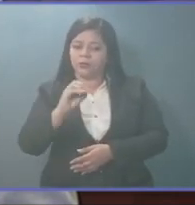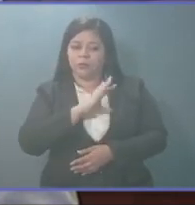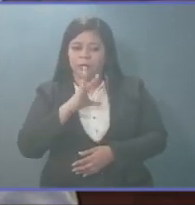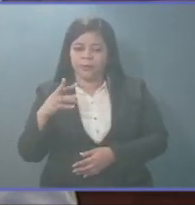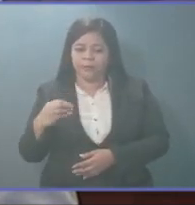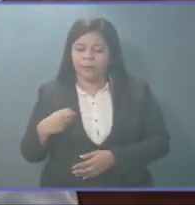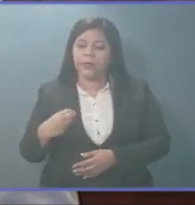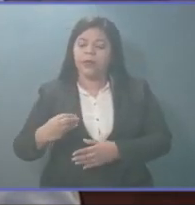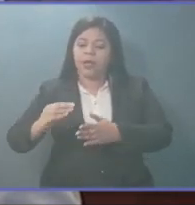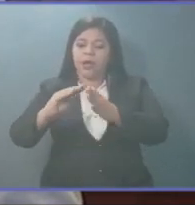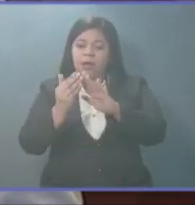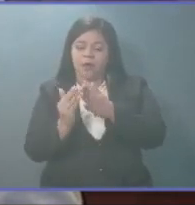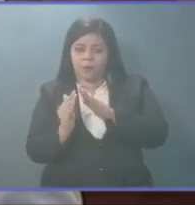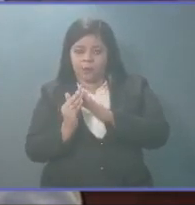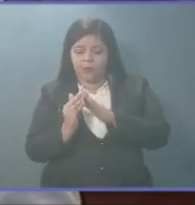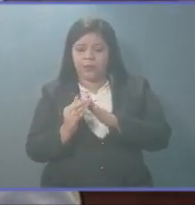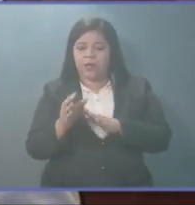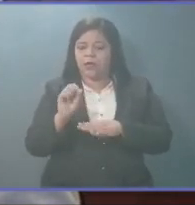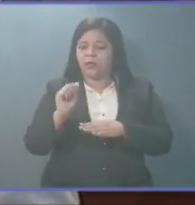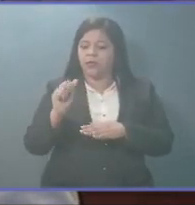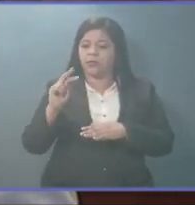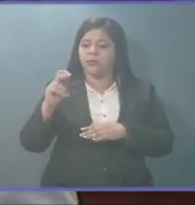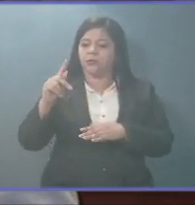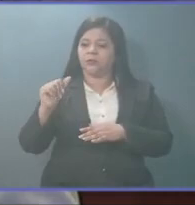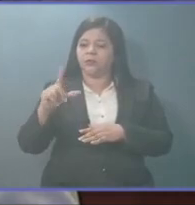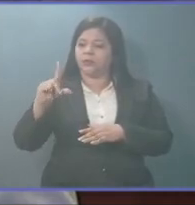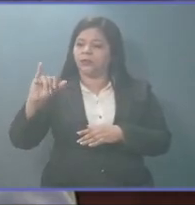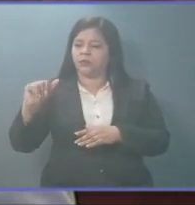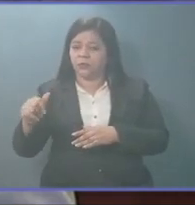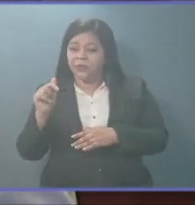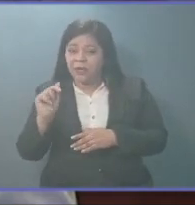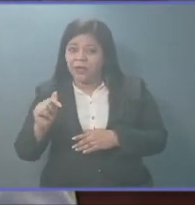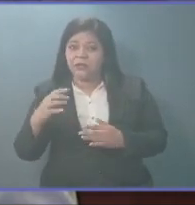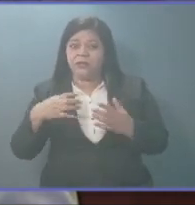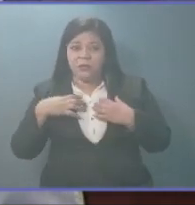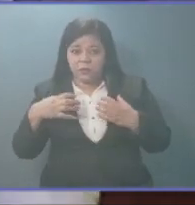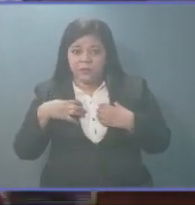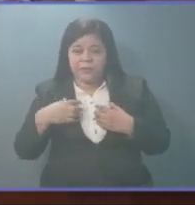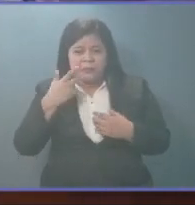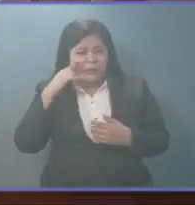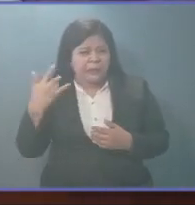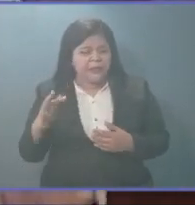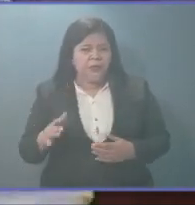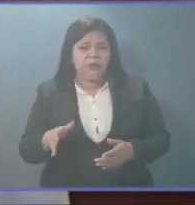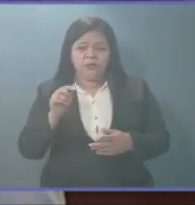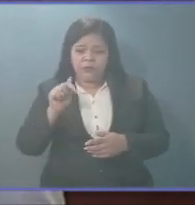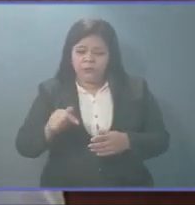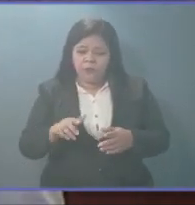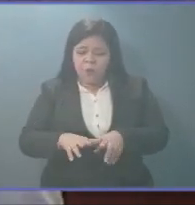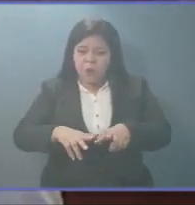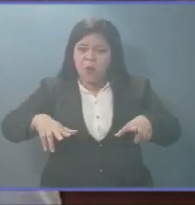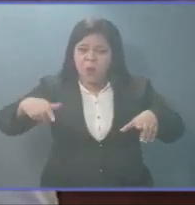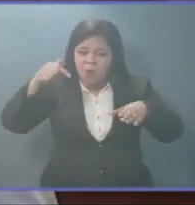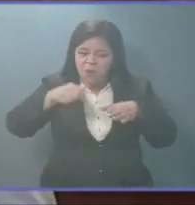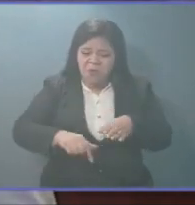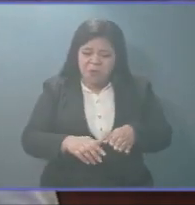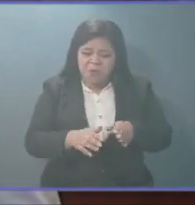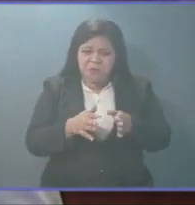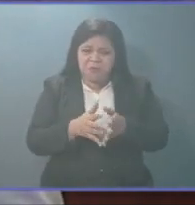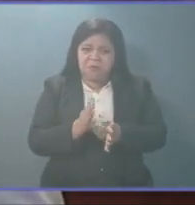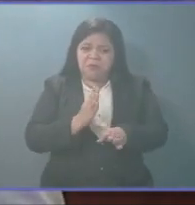la residencial Santa Lucía, hermanos cuyas vidas peligraban con una cárcava que se ampliaba por malas